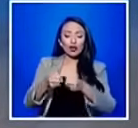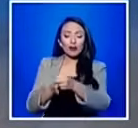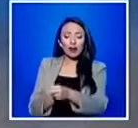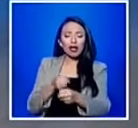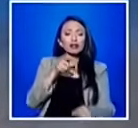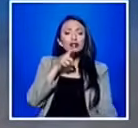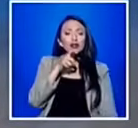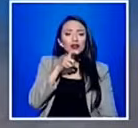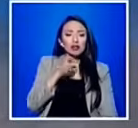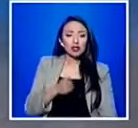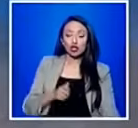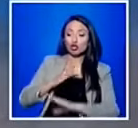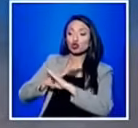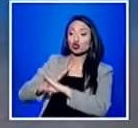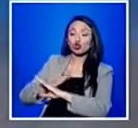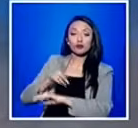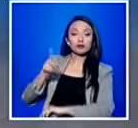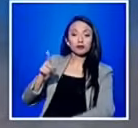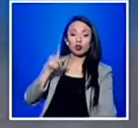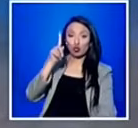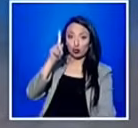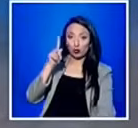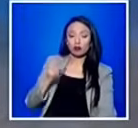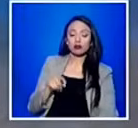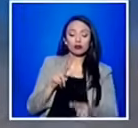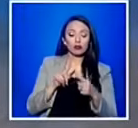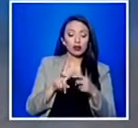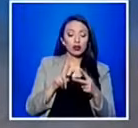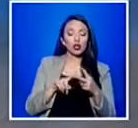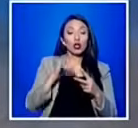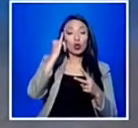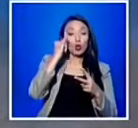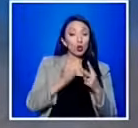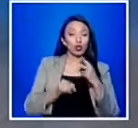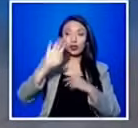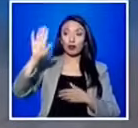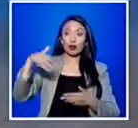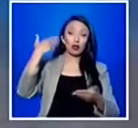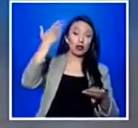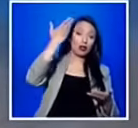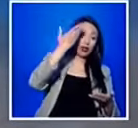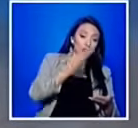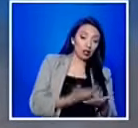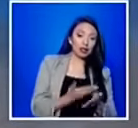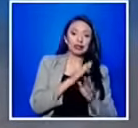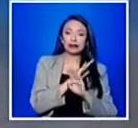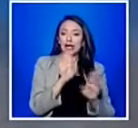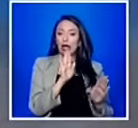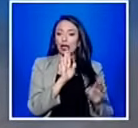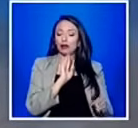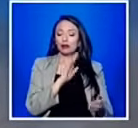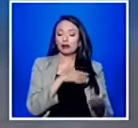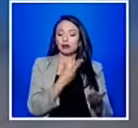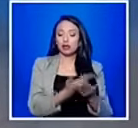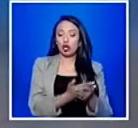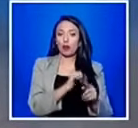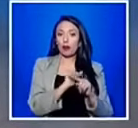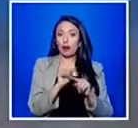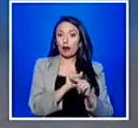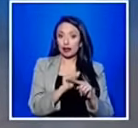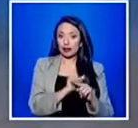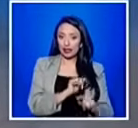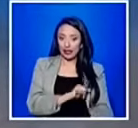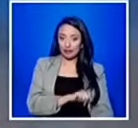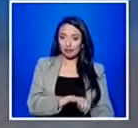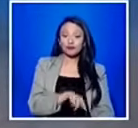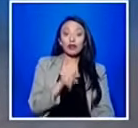jugador suspendido en la defensa. Además, el último futbolista en arribar del extranjero ya se ha integrado a los entrenamientos.